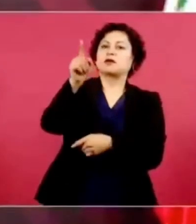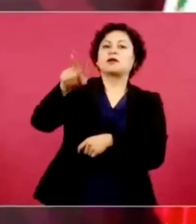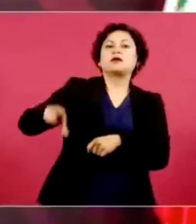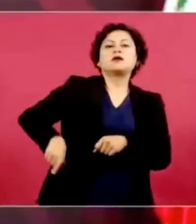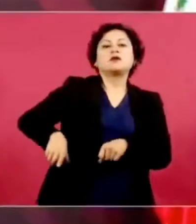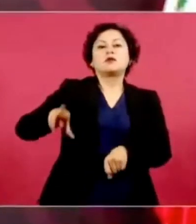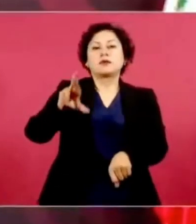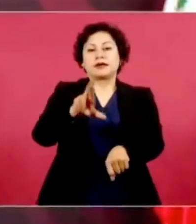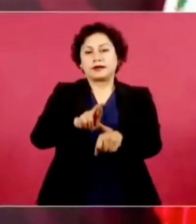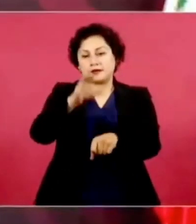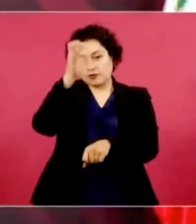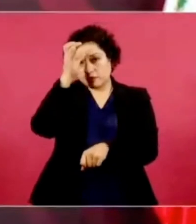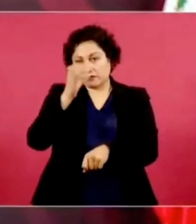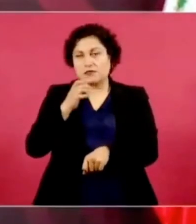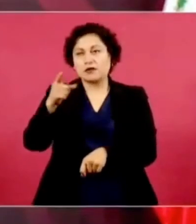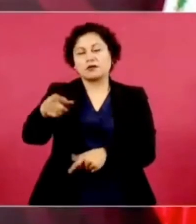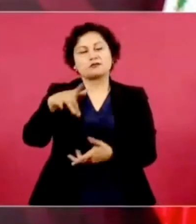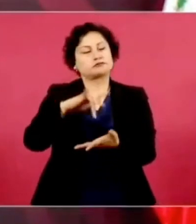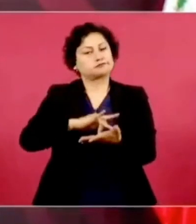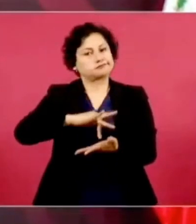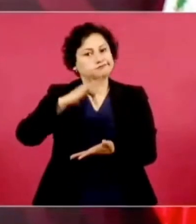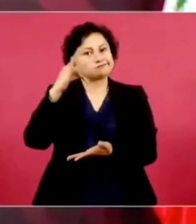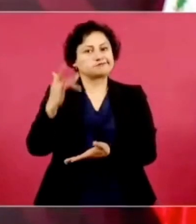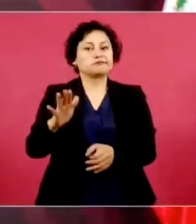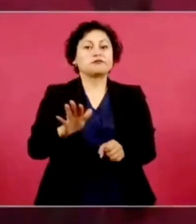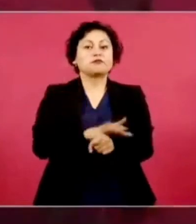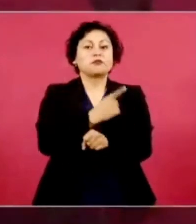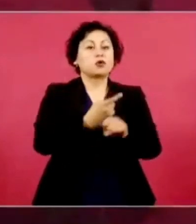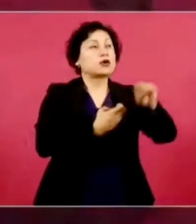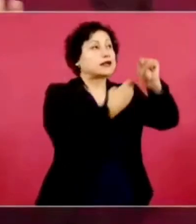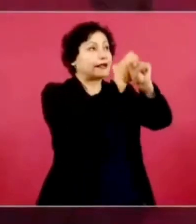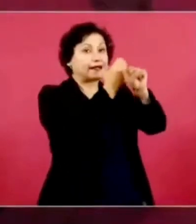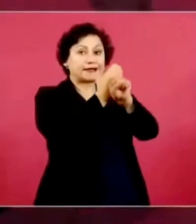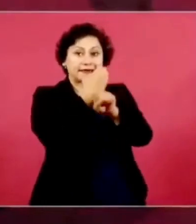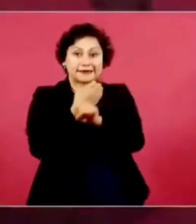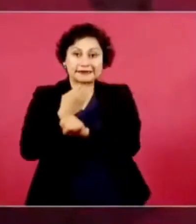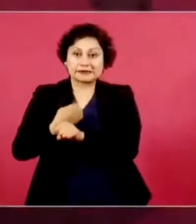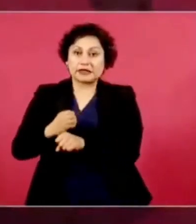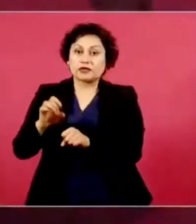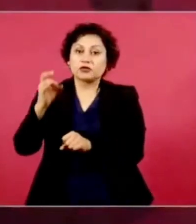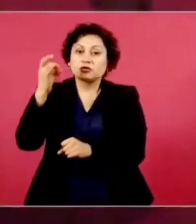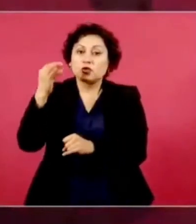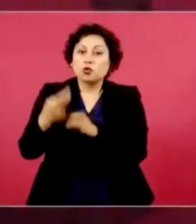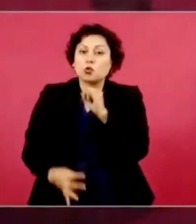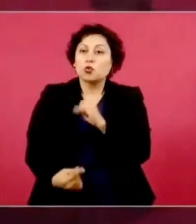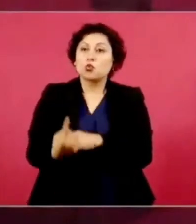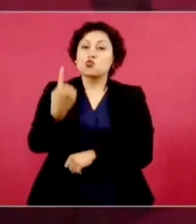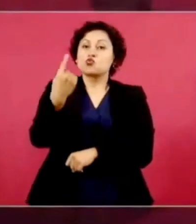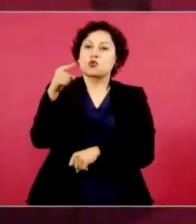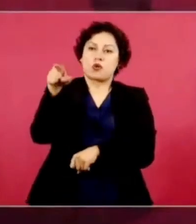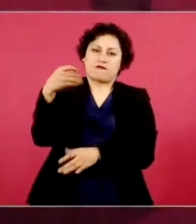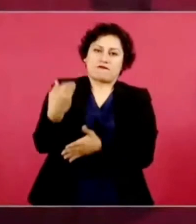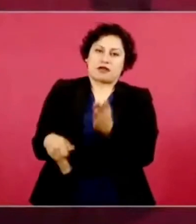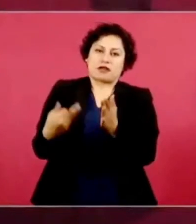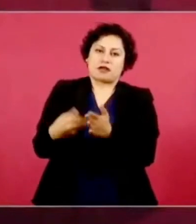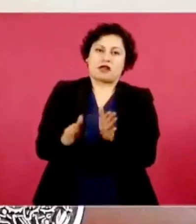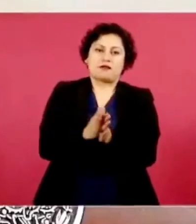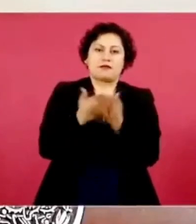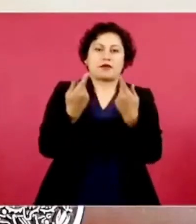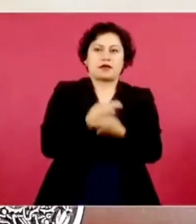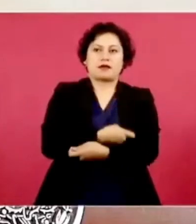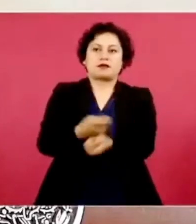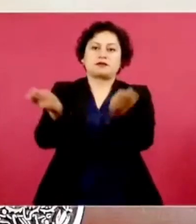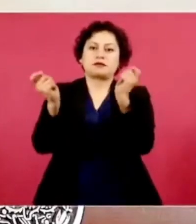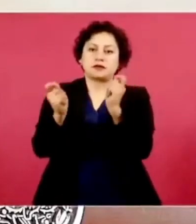estado que quedaba sin que se distribuyeran los libros de texto, porque la